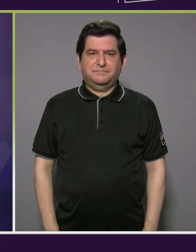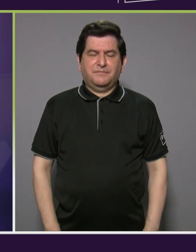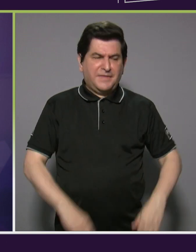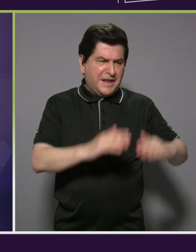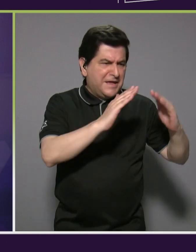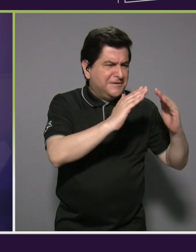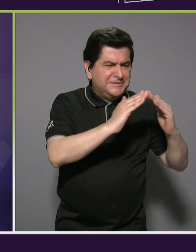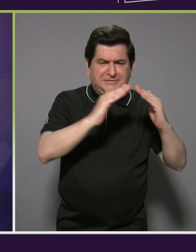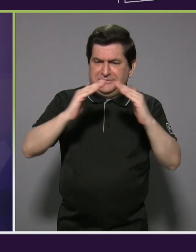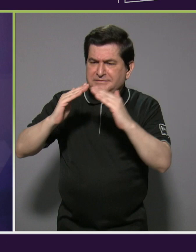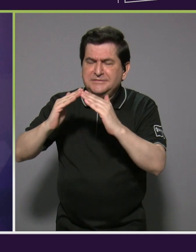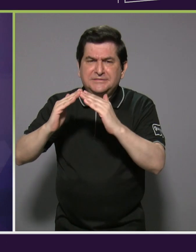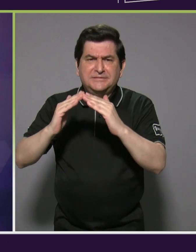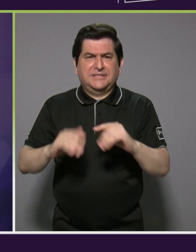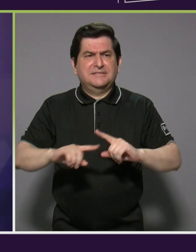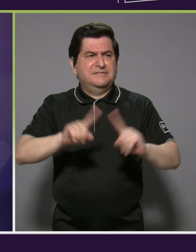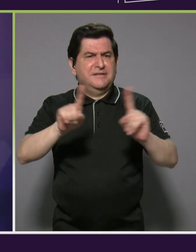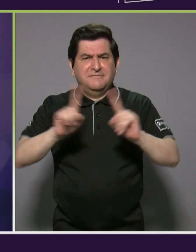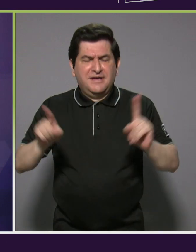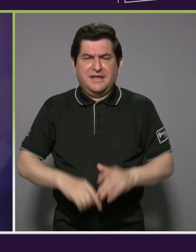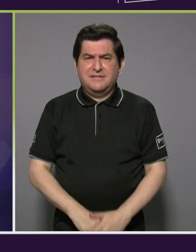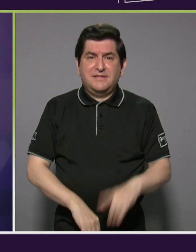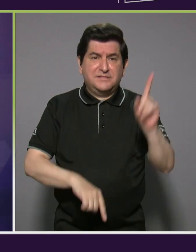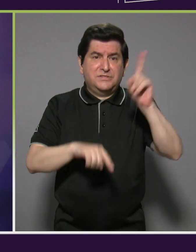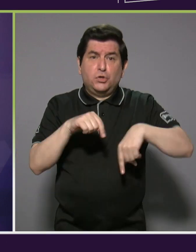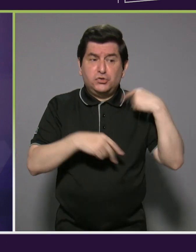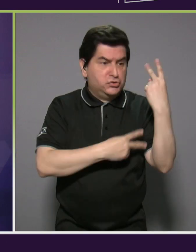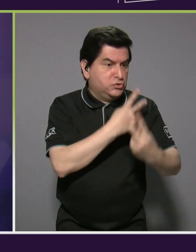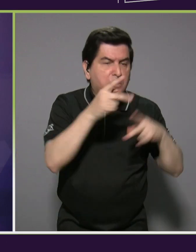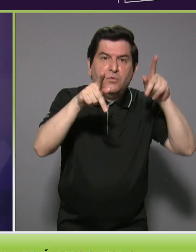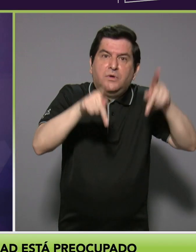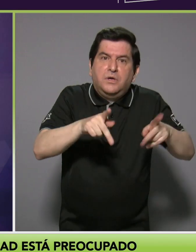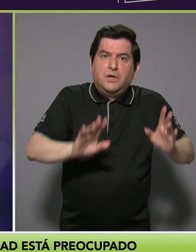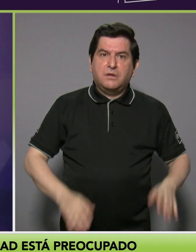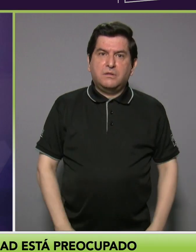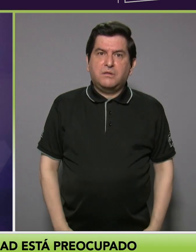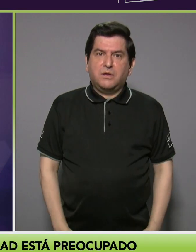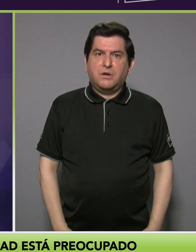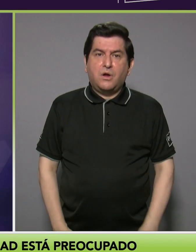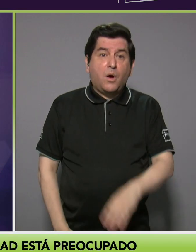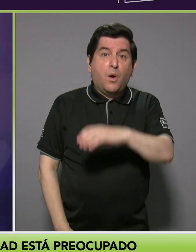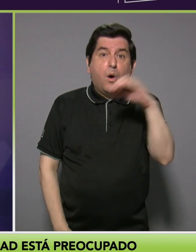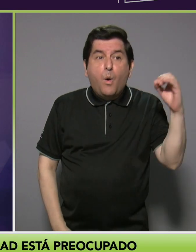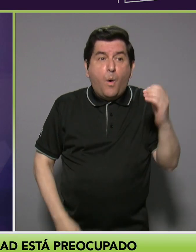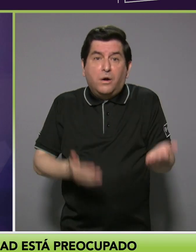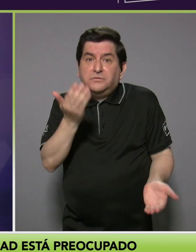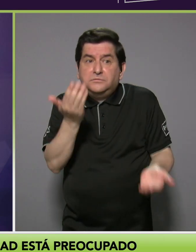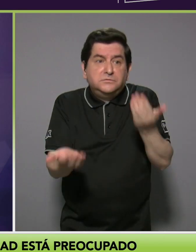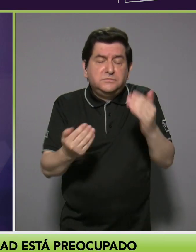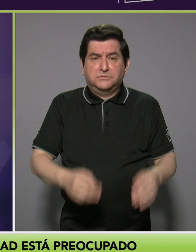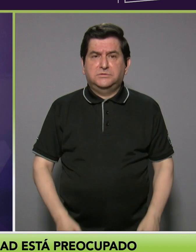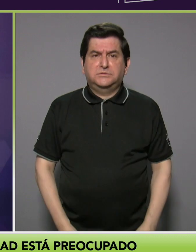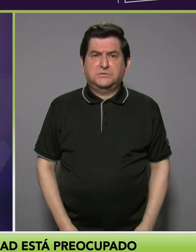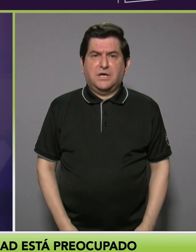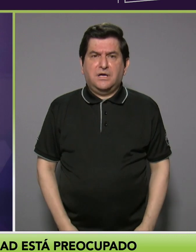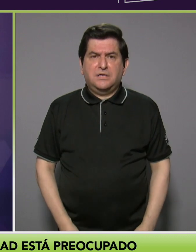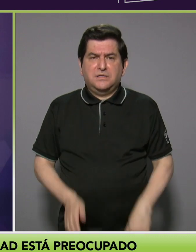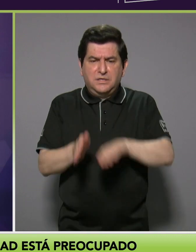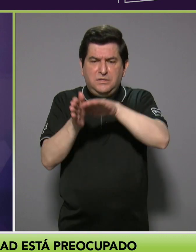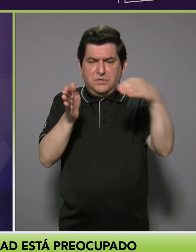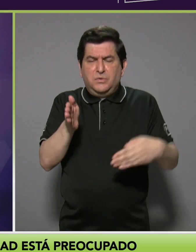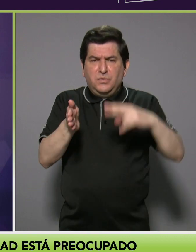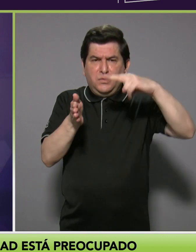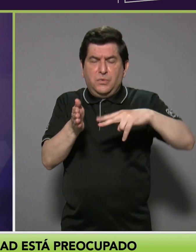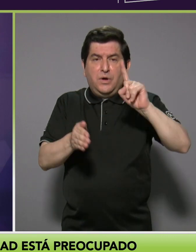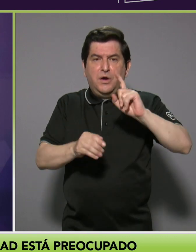residencias donde no se pueden visitar las personas, donde tienen tal vez que acostarse a cierta